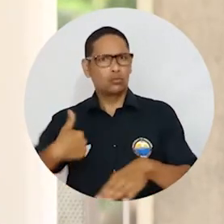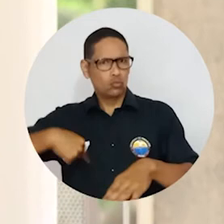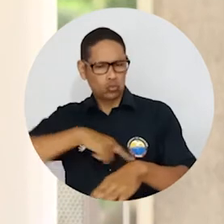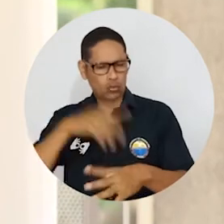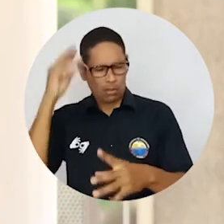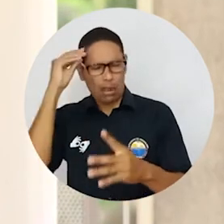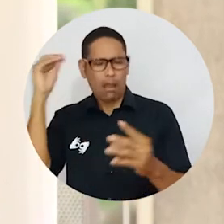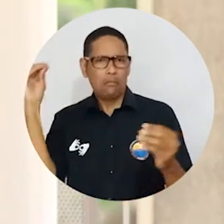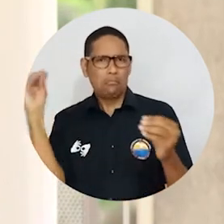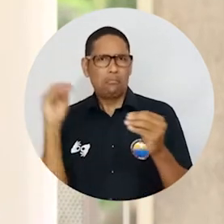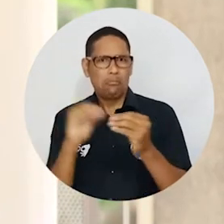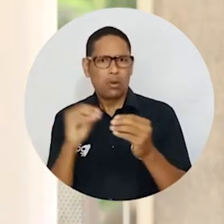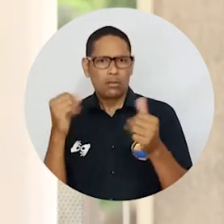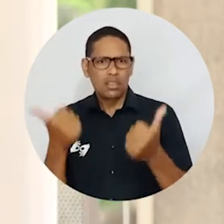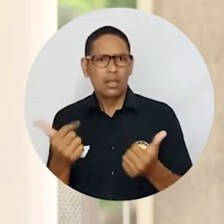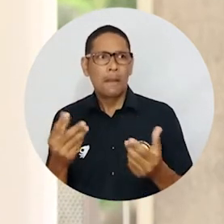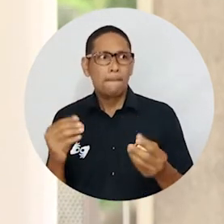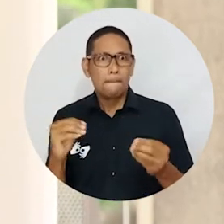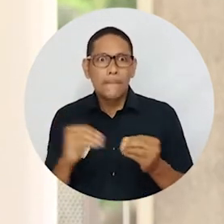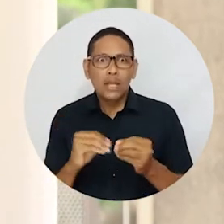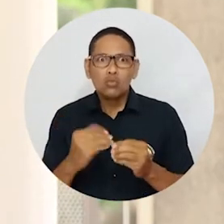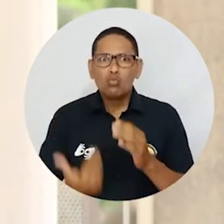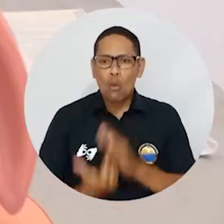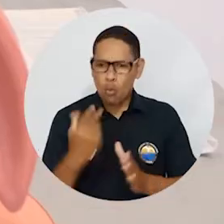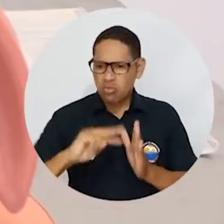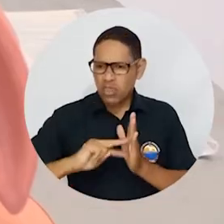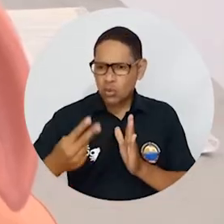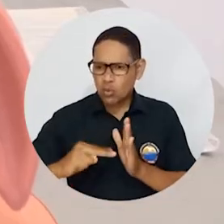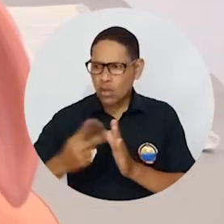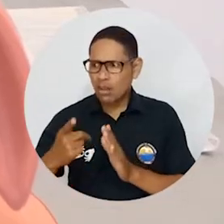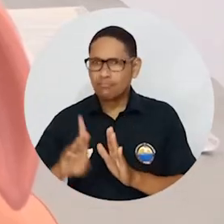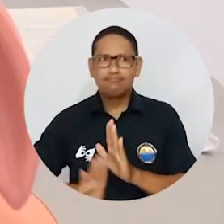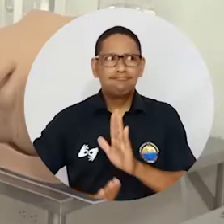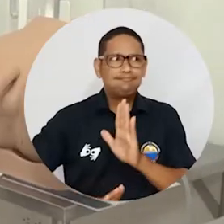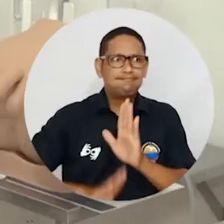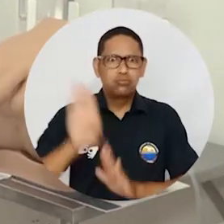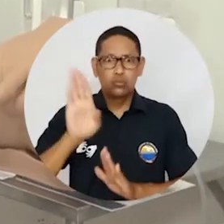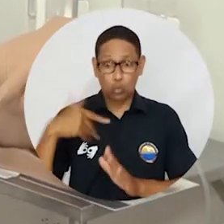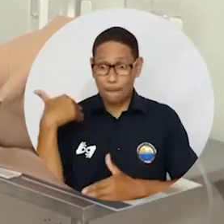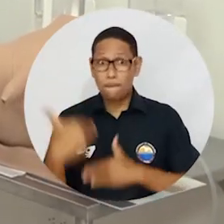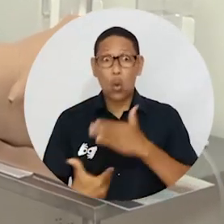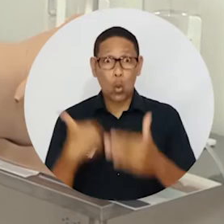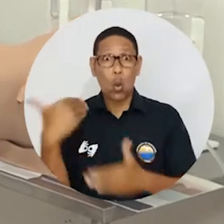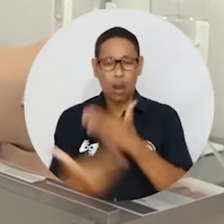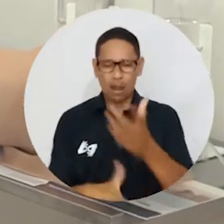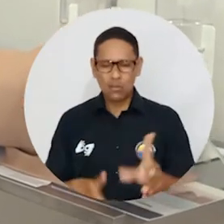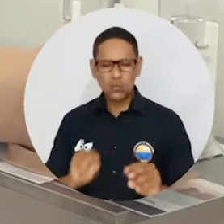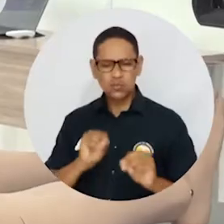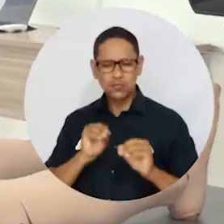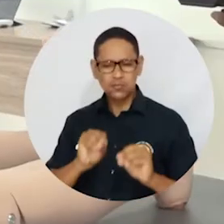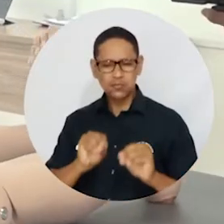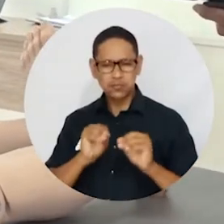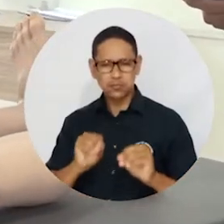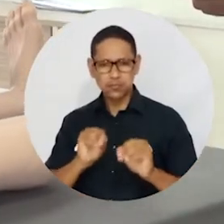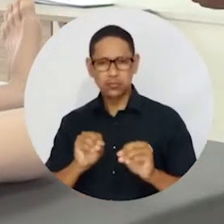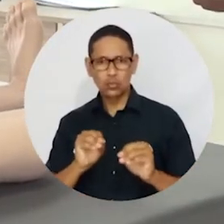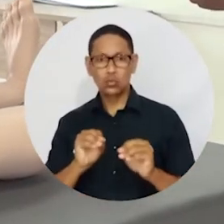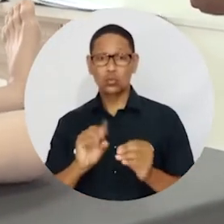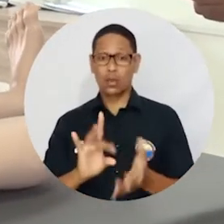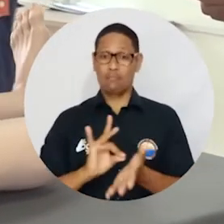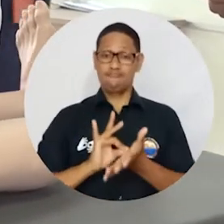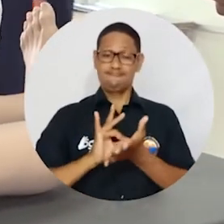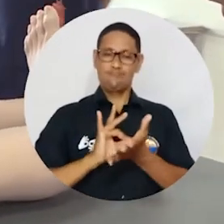asumido de incorporar cada vez mayor tecnología a los procesos de formación y avanzar hacia ese modelo